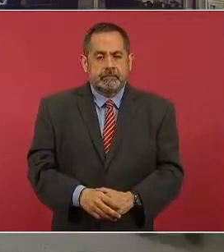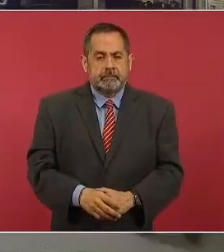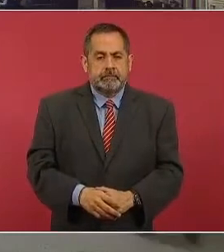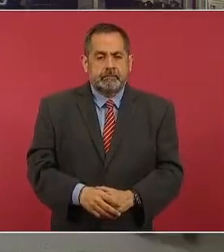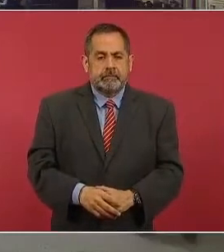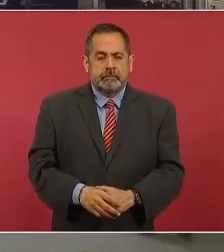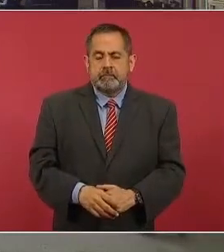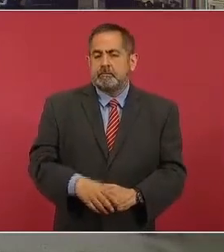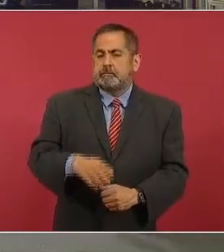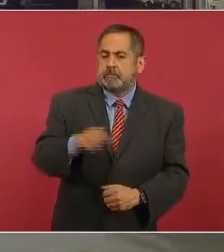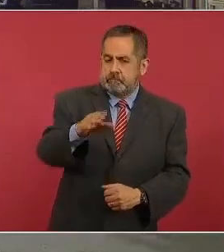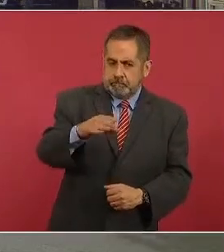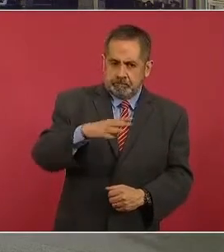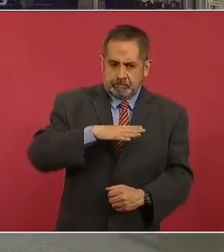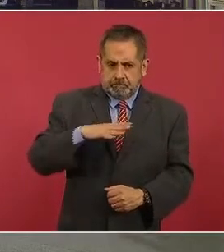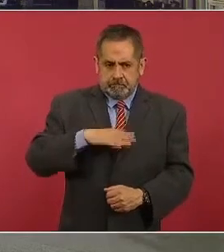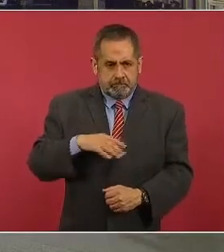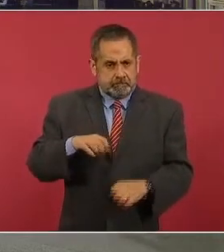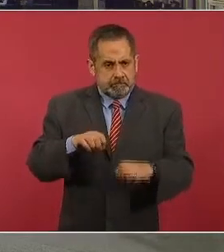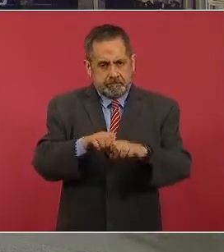un equipo